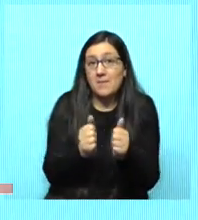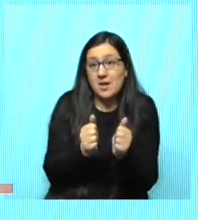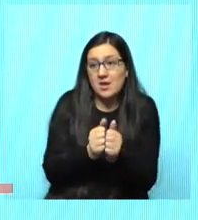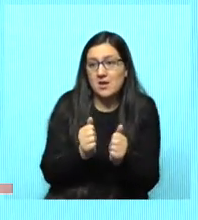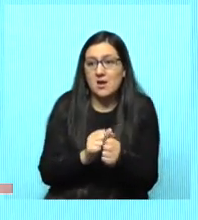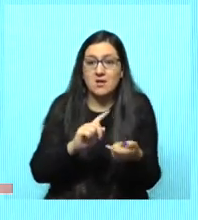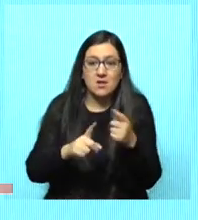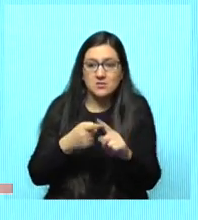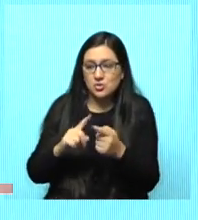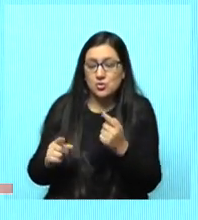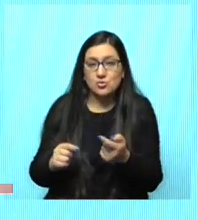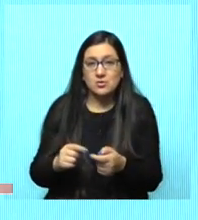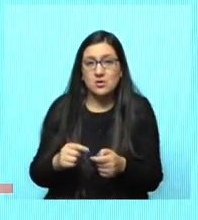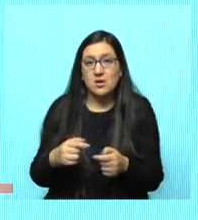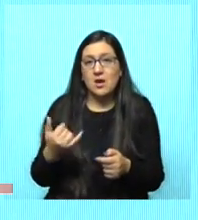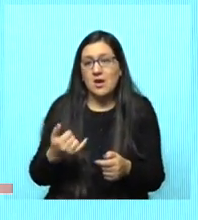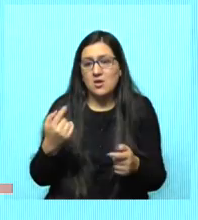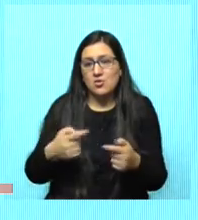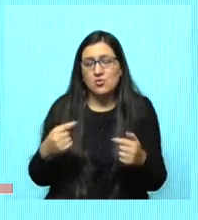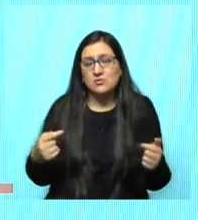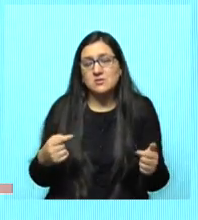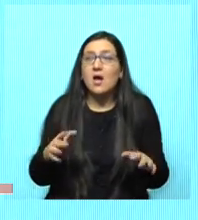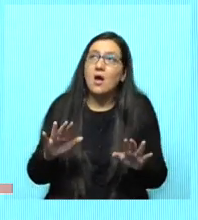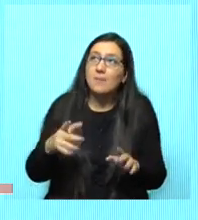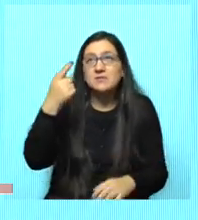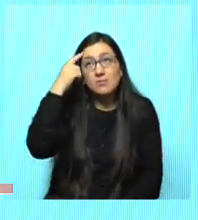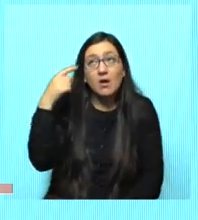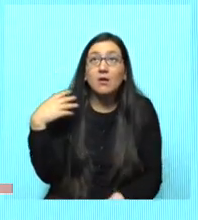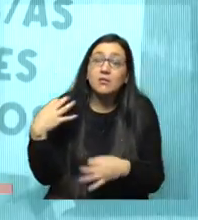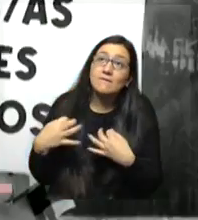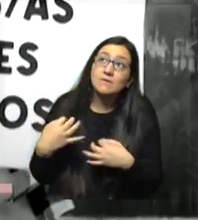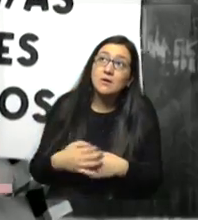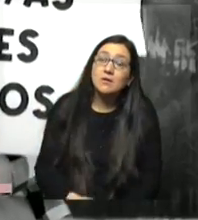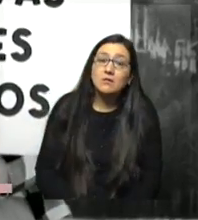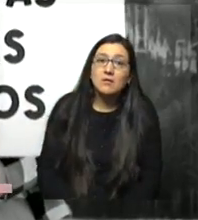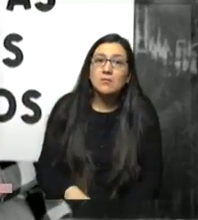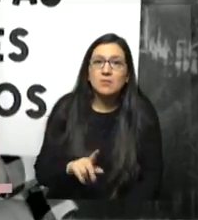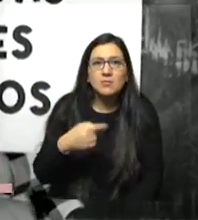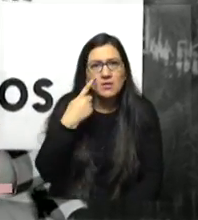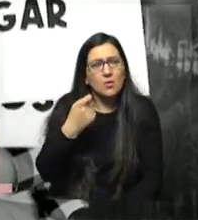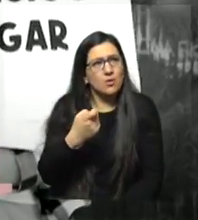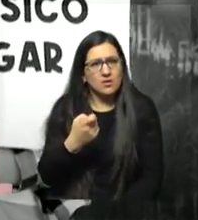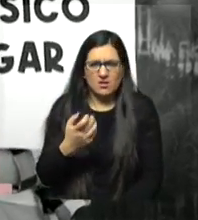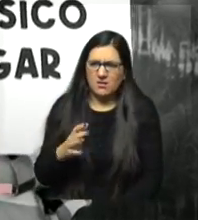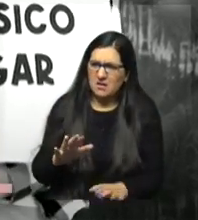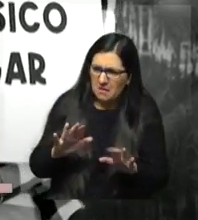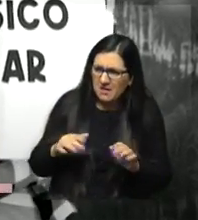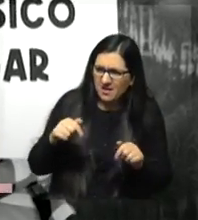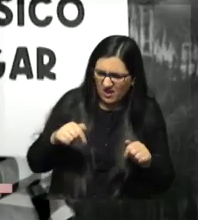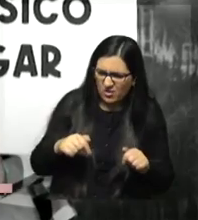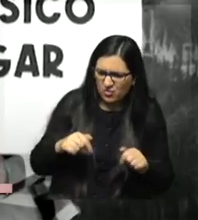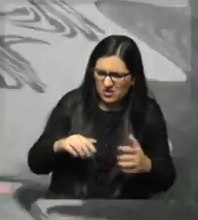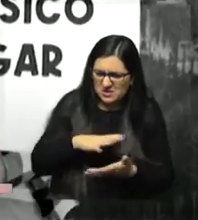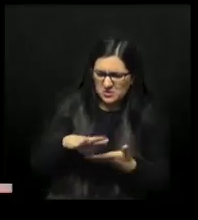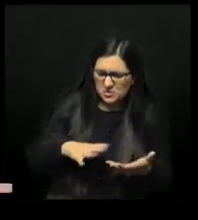relación, cosas que nosotros ya, tipo, damos por sentado, que, tipo, es así, está bien, y en realidad poco a poco te arrancás a dar cuenta, upa, capaz que estoy viviendo una situación de maltrato